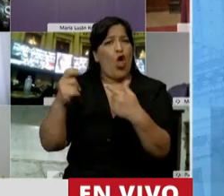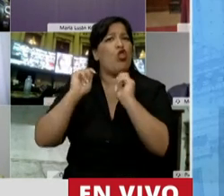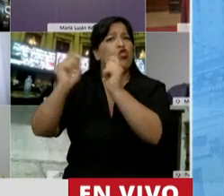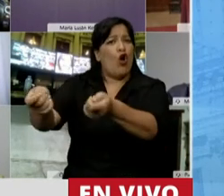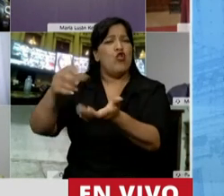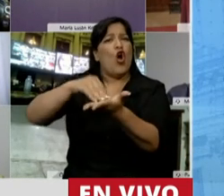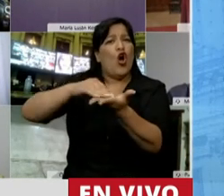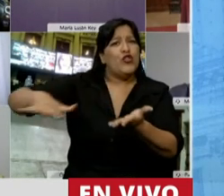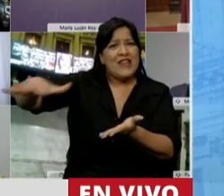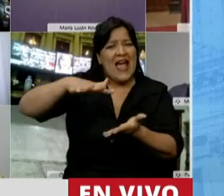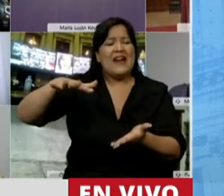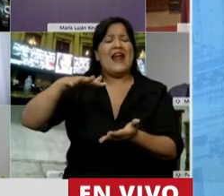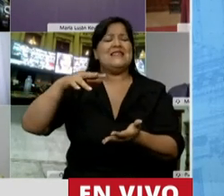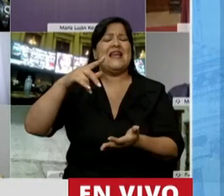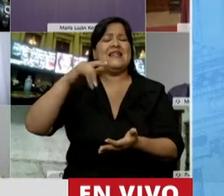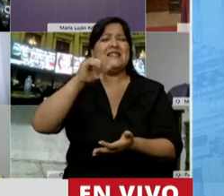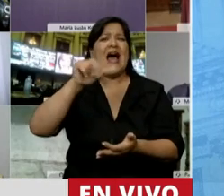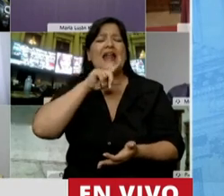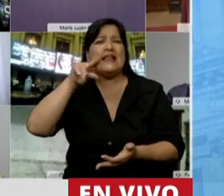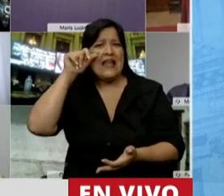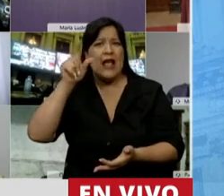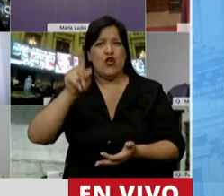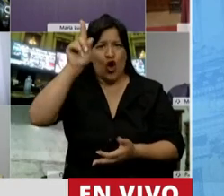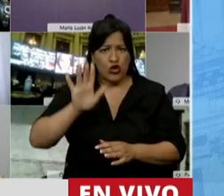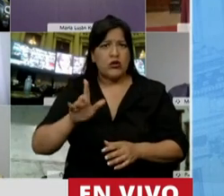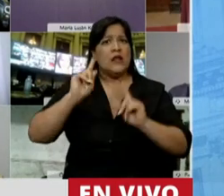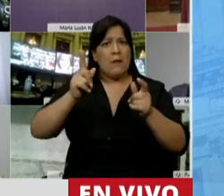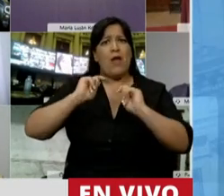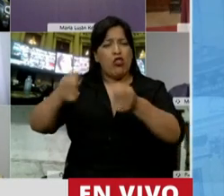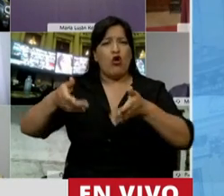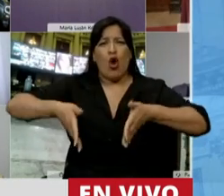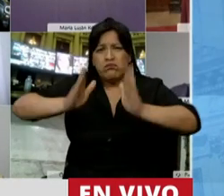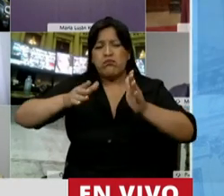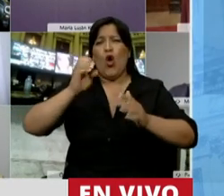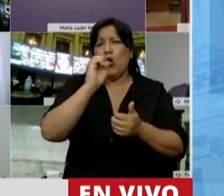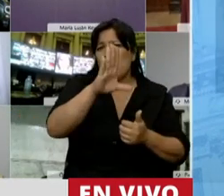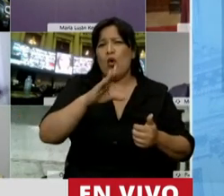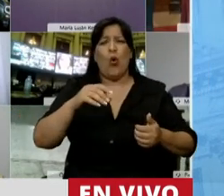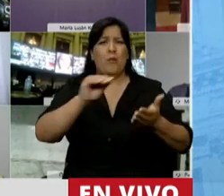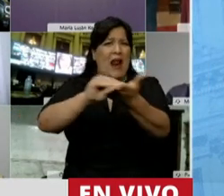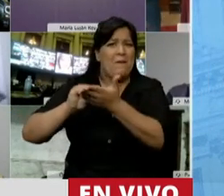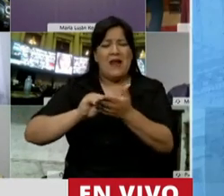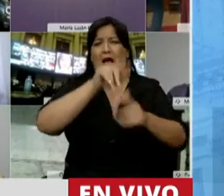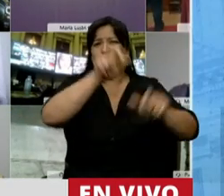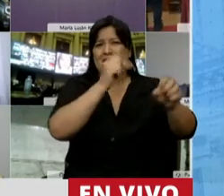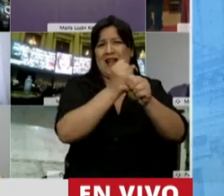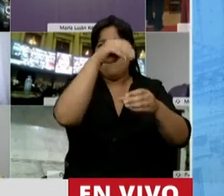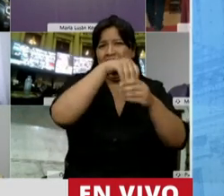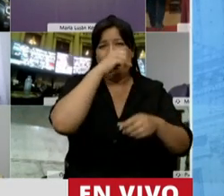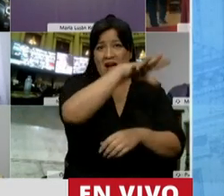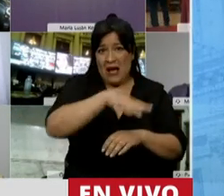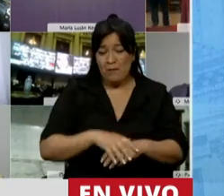escuelas y jardines en Zárate Norte. Que donó tierras para rutas, canchas de fútbol, club para sus empleados rurales. A estas